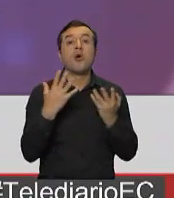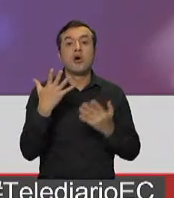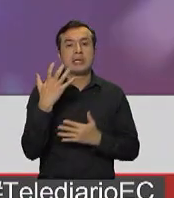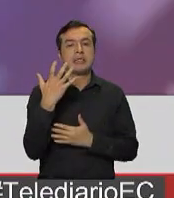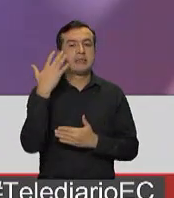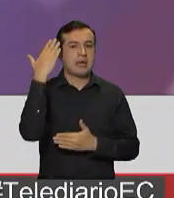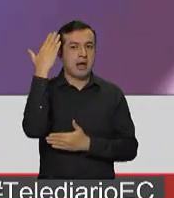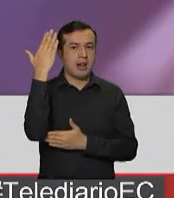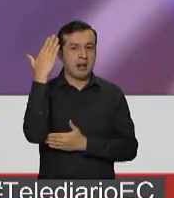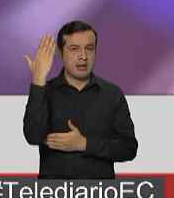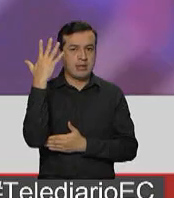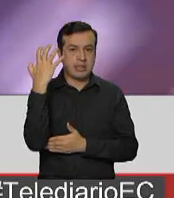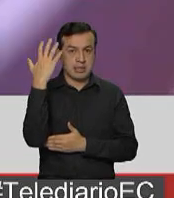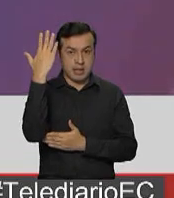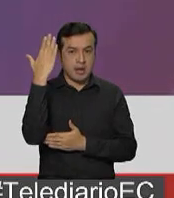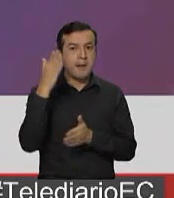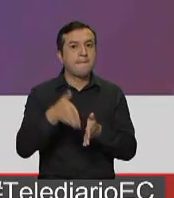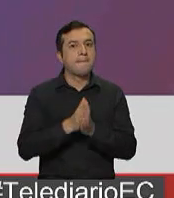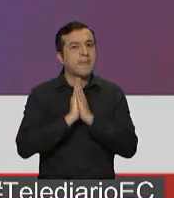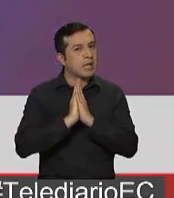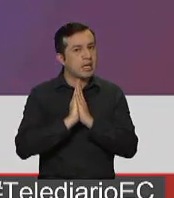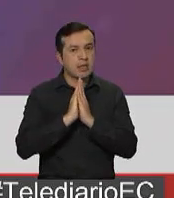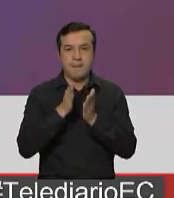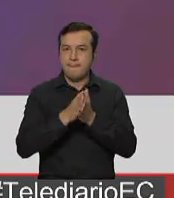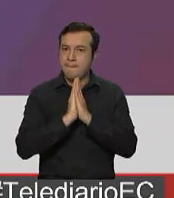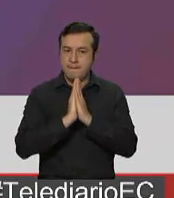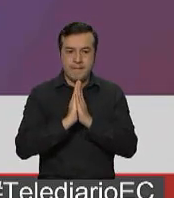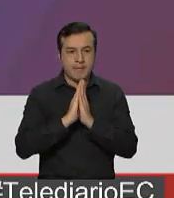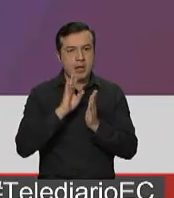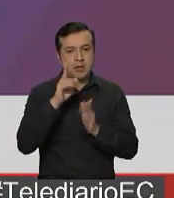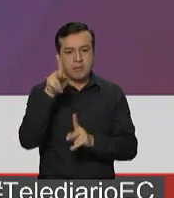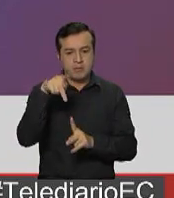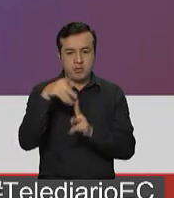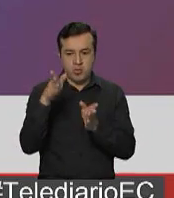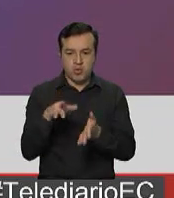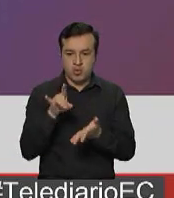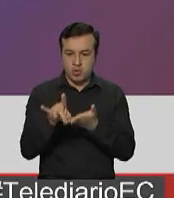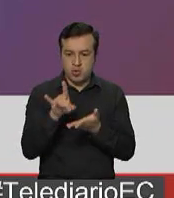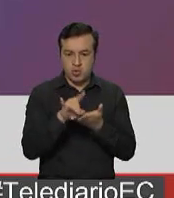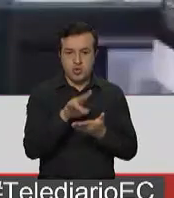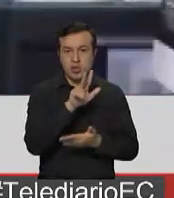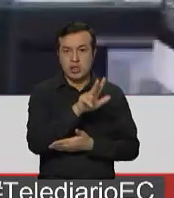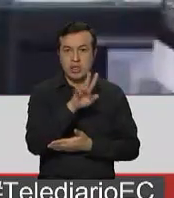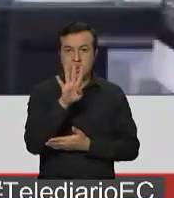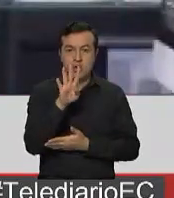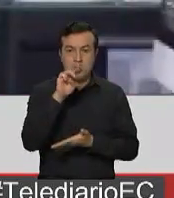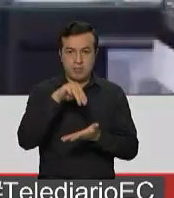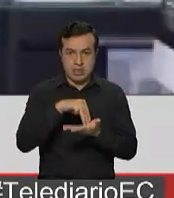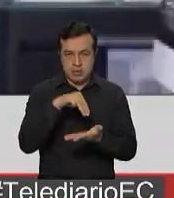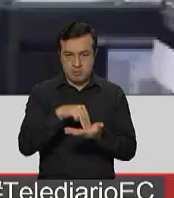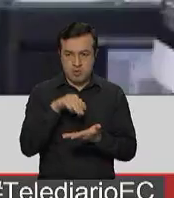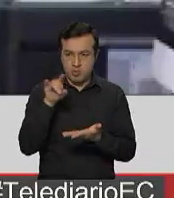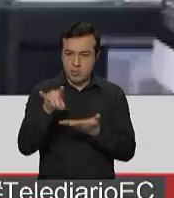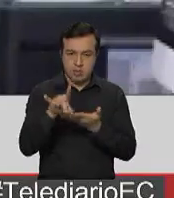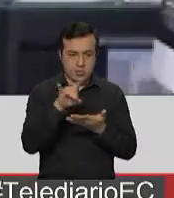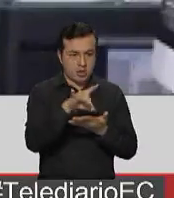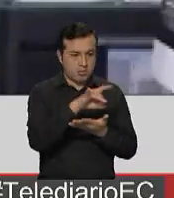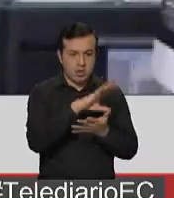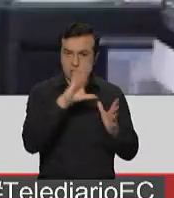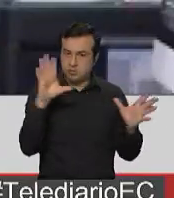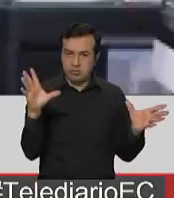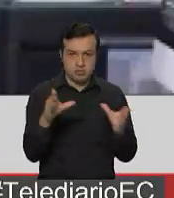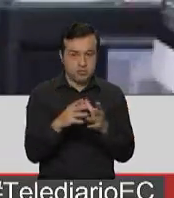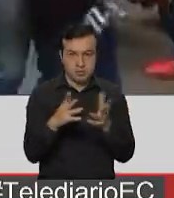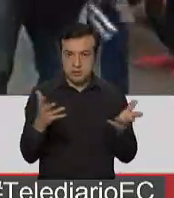alcaldes, quienes pedirán la destitución ante el Consejo Provincial conformado por 34 integrantes, incluyendo al prefecto Morales. Para que